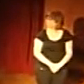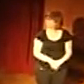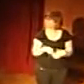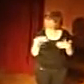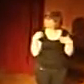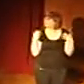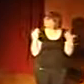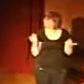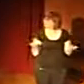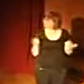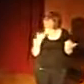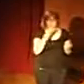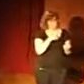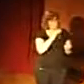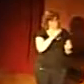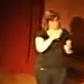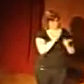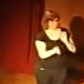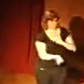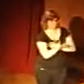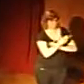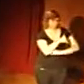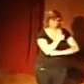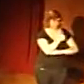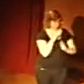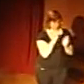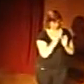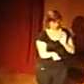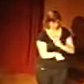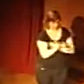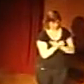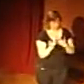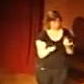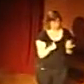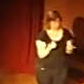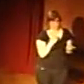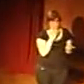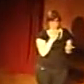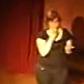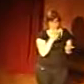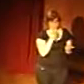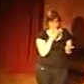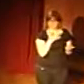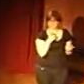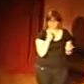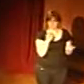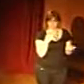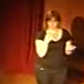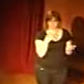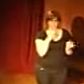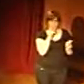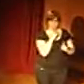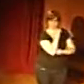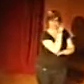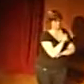bien frenando bran Vila crea escuela una pequeña escuela m casi me atrevería a decir que se se circunscribe a una